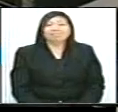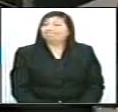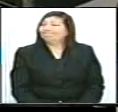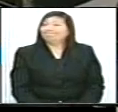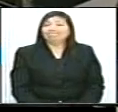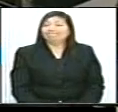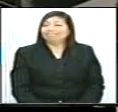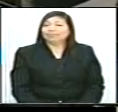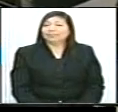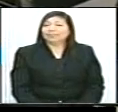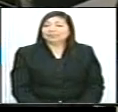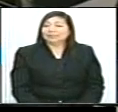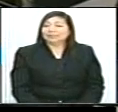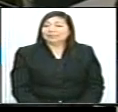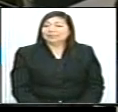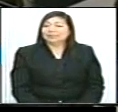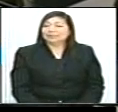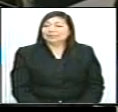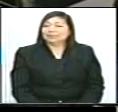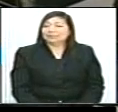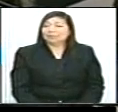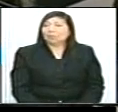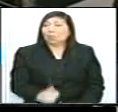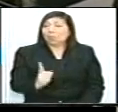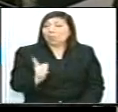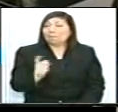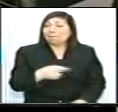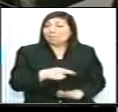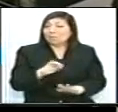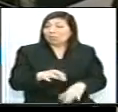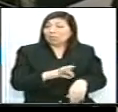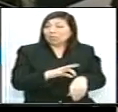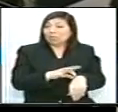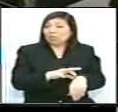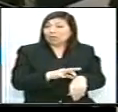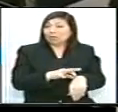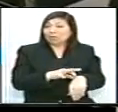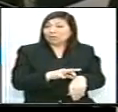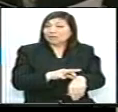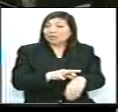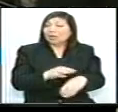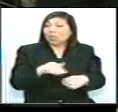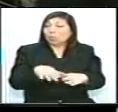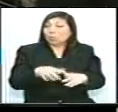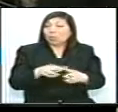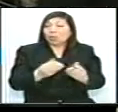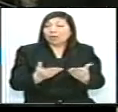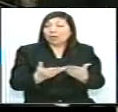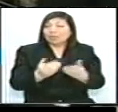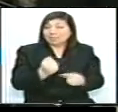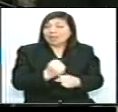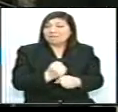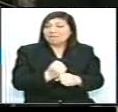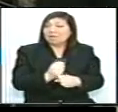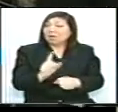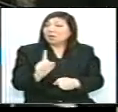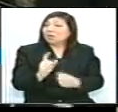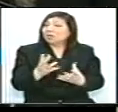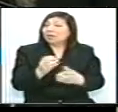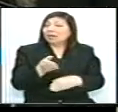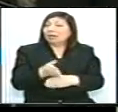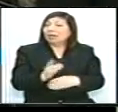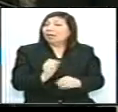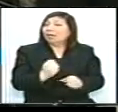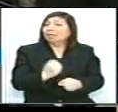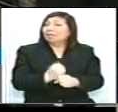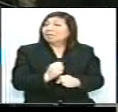señora presidenta, un profesional médico que está en un puesto de salud no quiere ir a